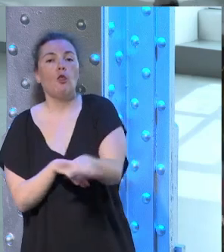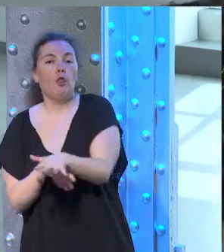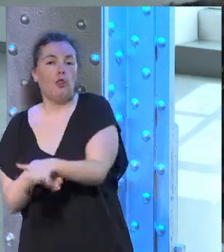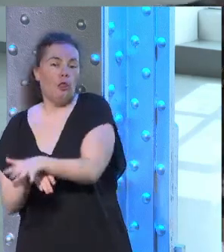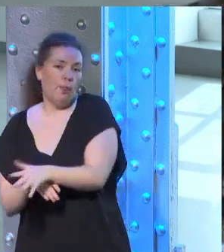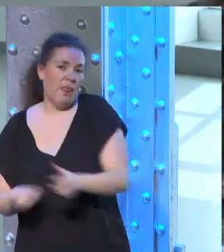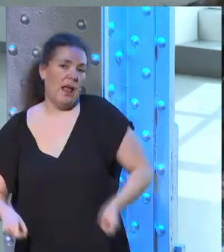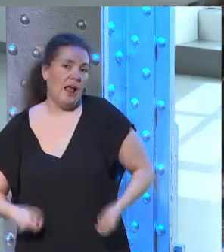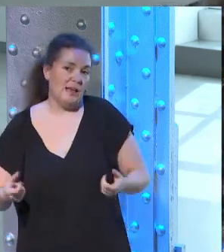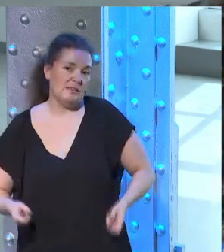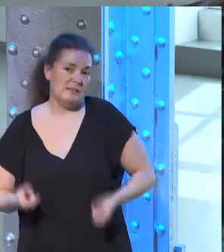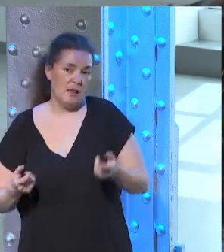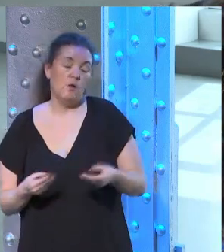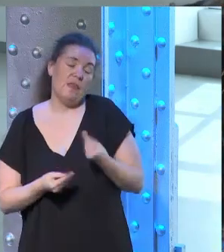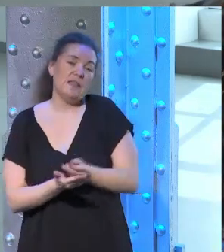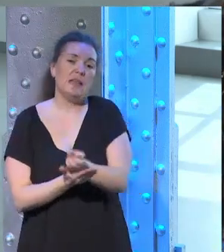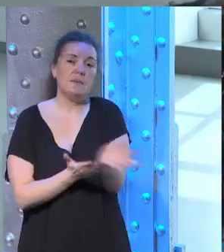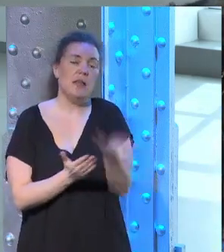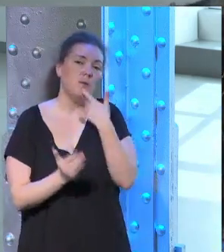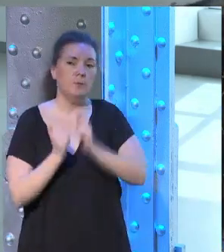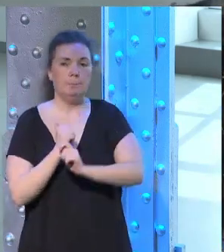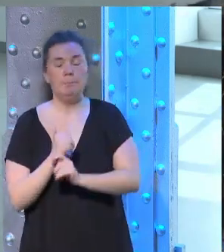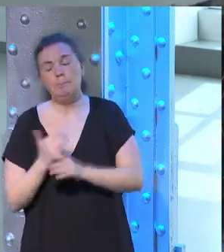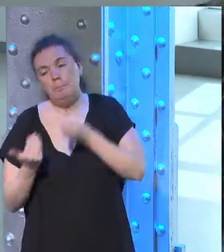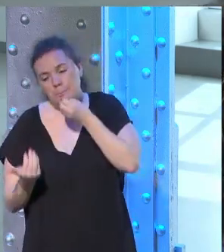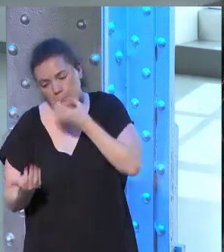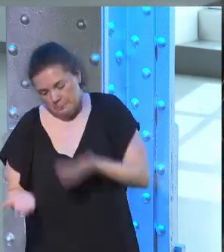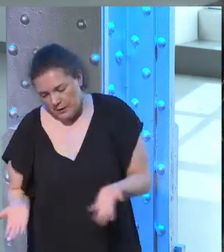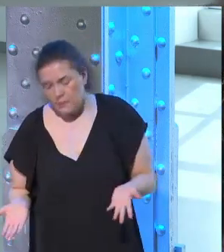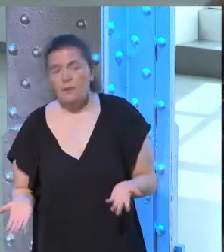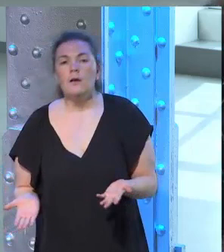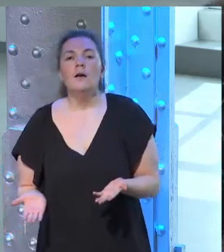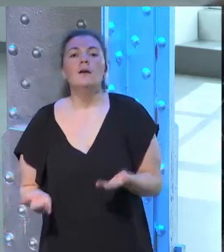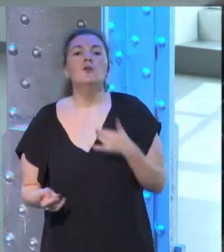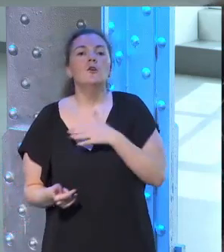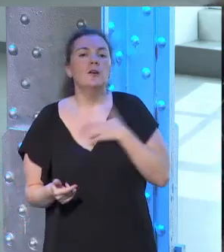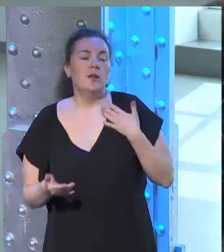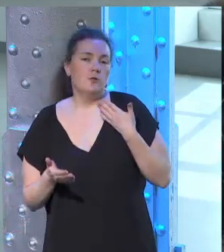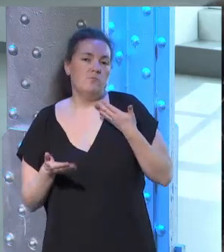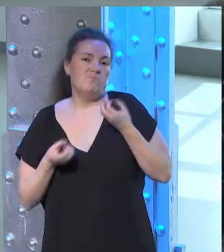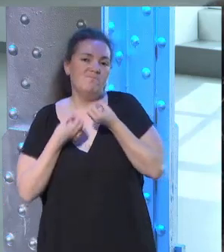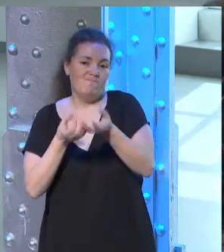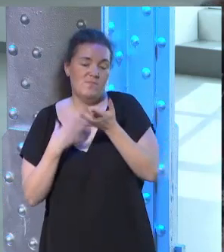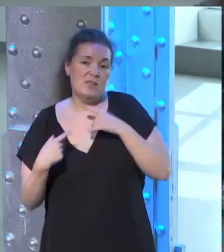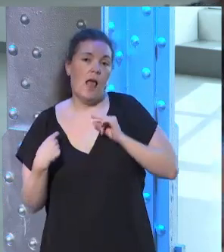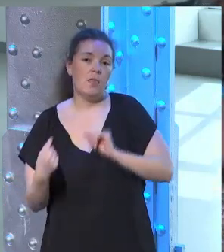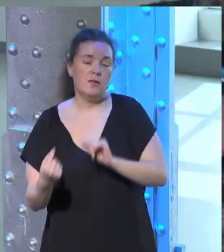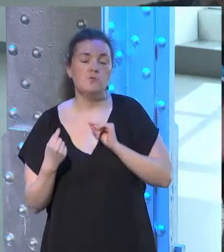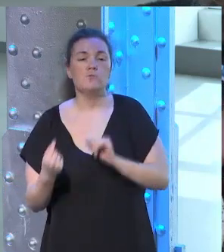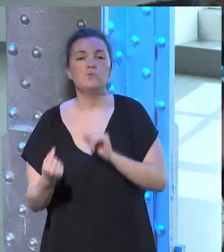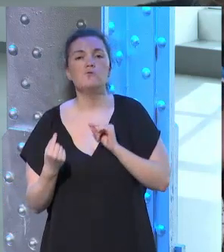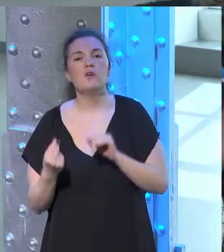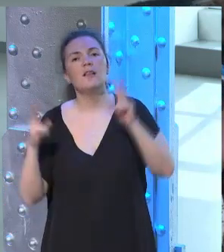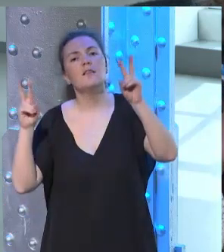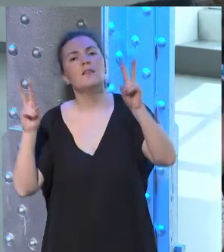gastas, que lo hagas transversal. En fin, bueno, yo lo que quería comentar, incorporar a esta discusión, es